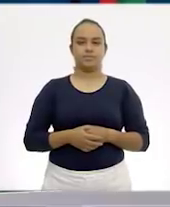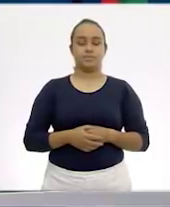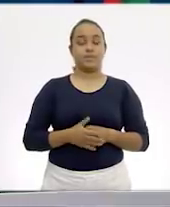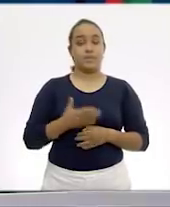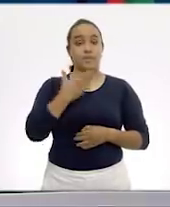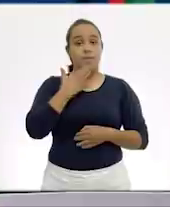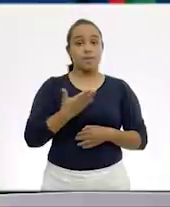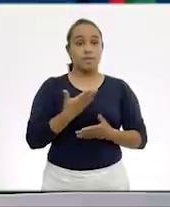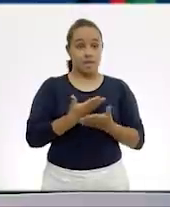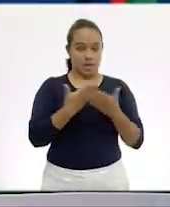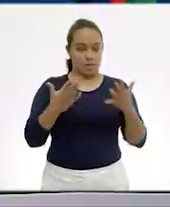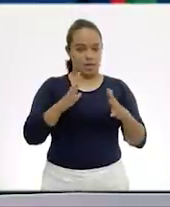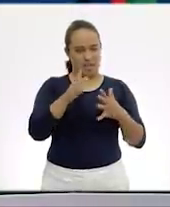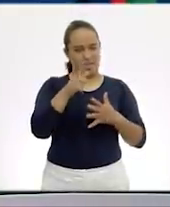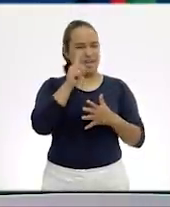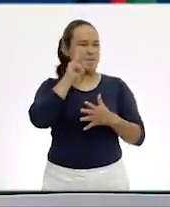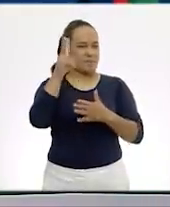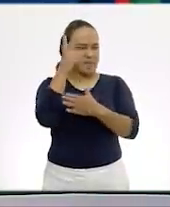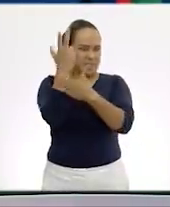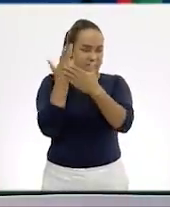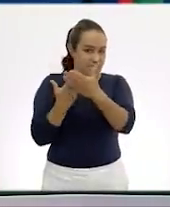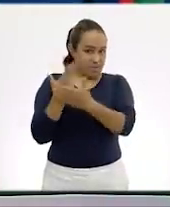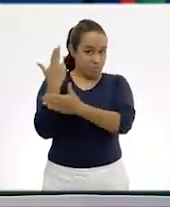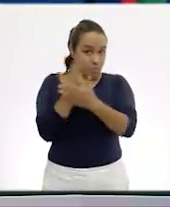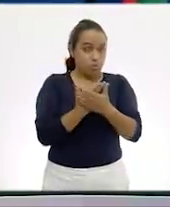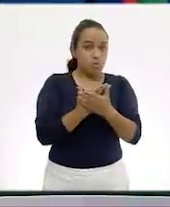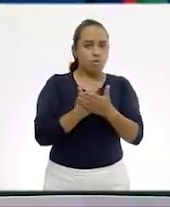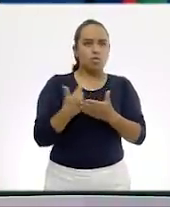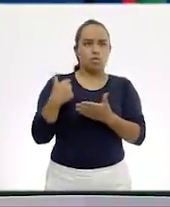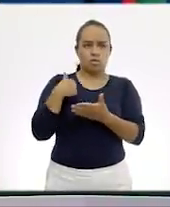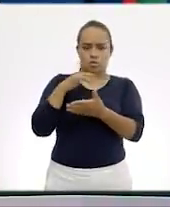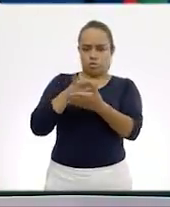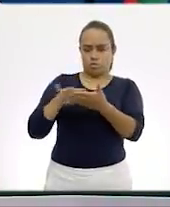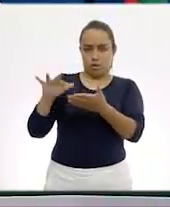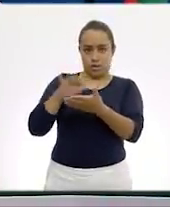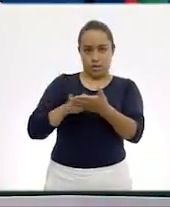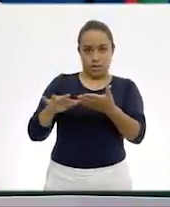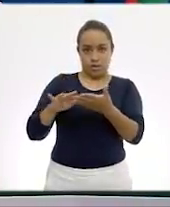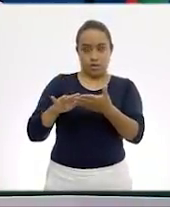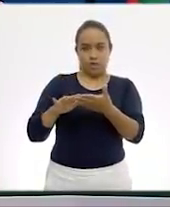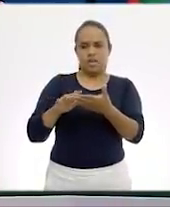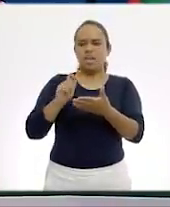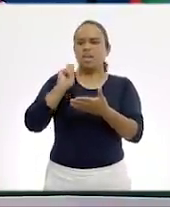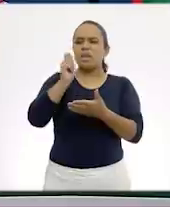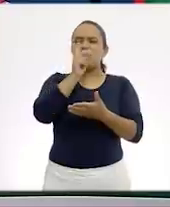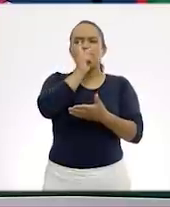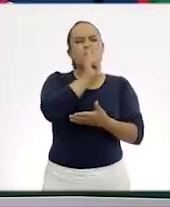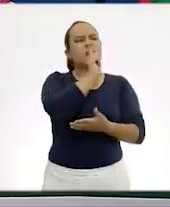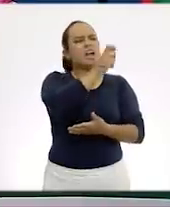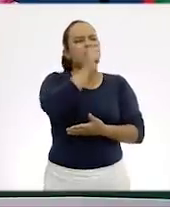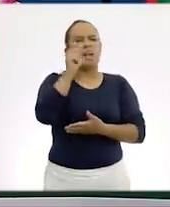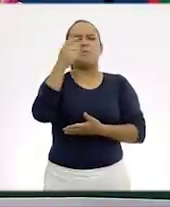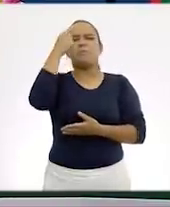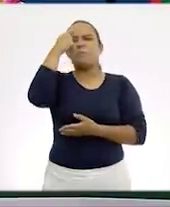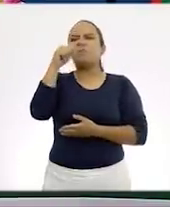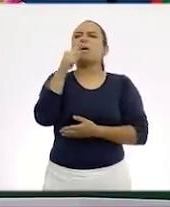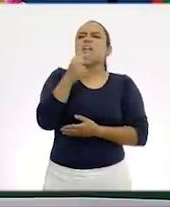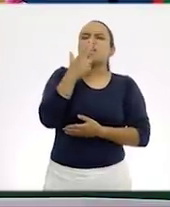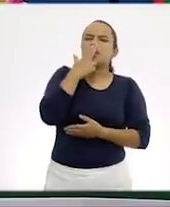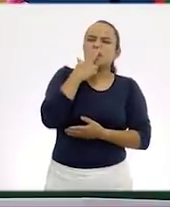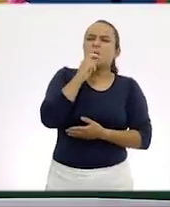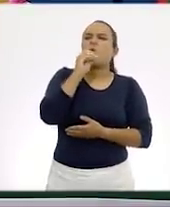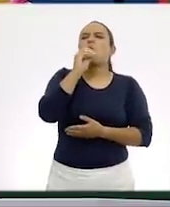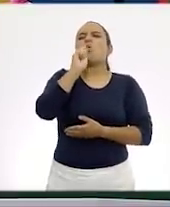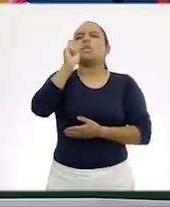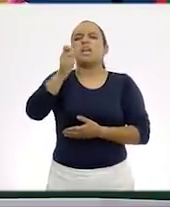Muy bien, ahora que ya vimos las imágenes, Aníbal, voy a leer algunas definiciones y funciones o características que tiene cada